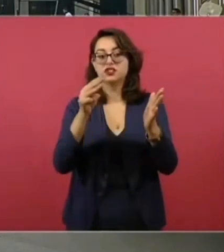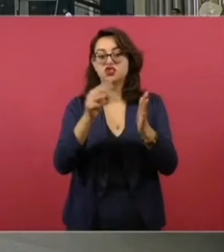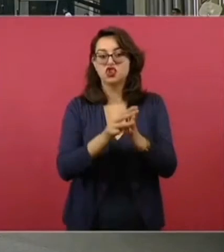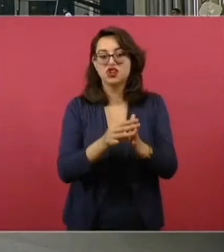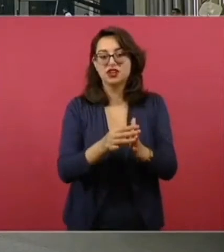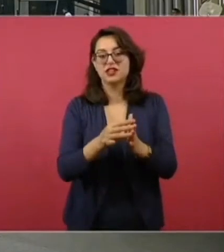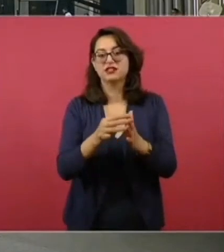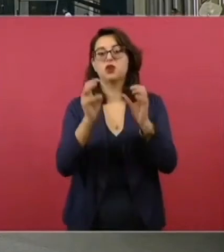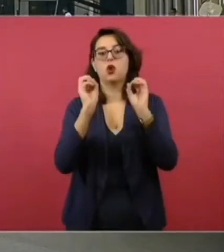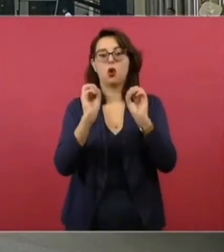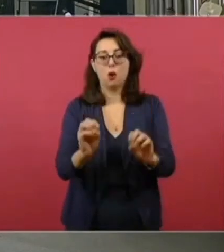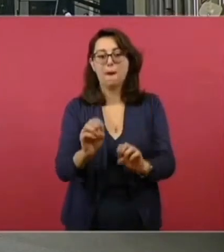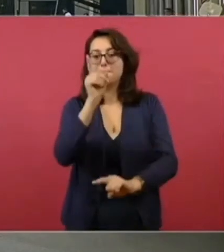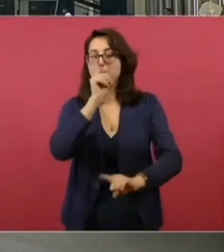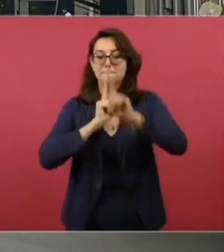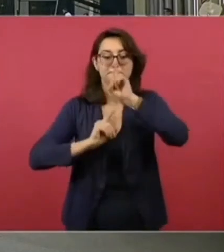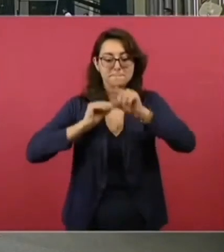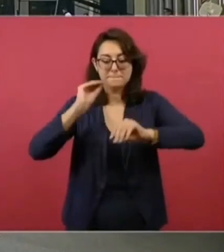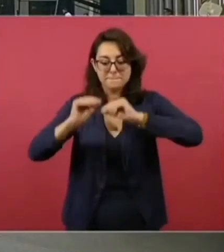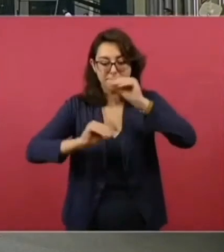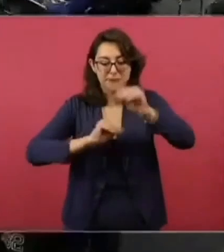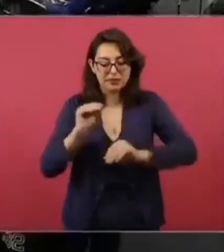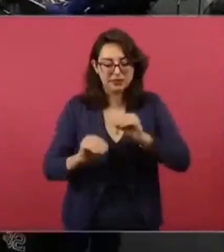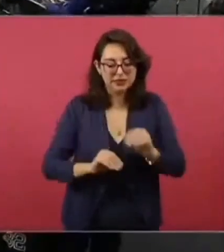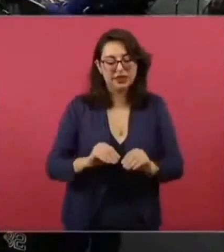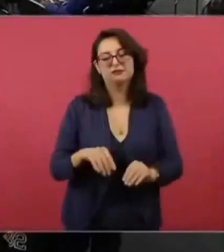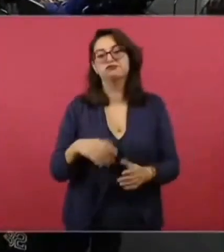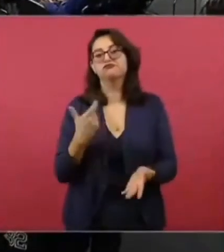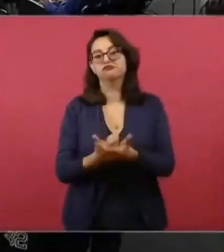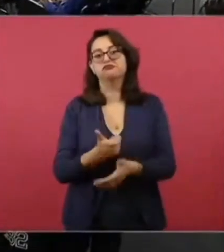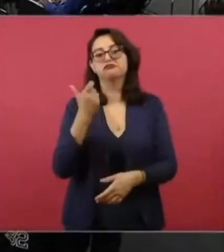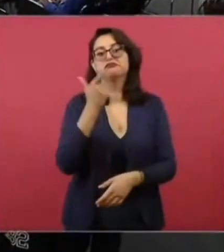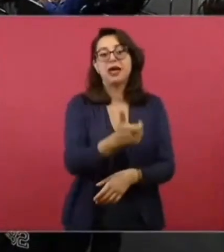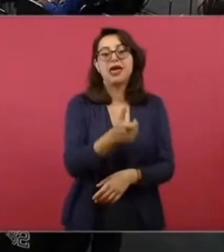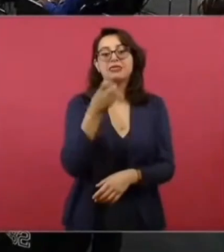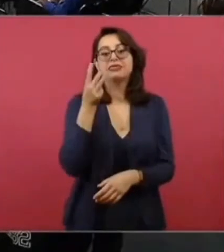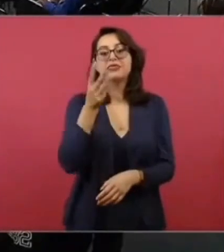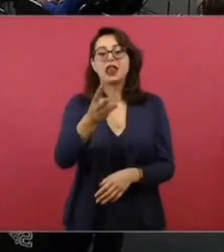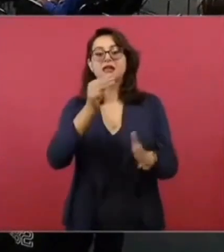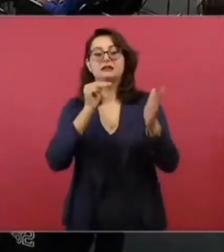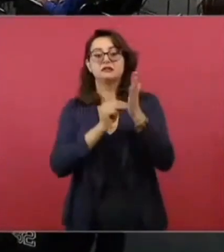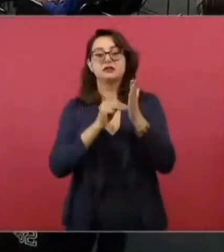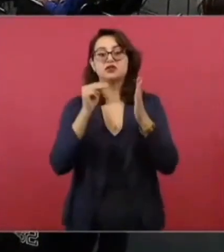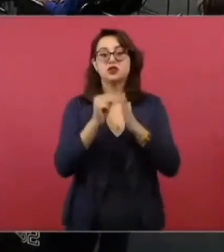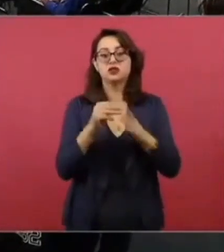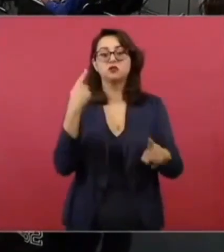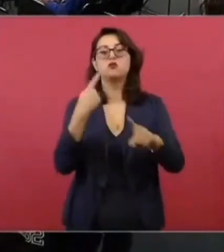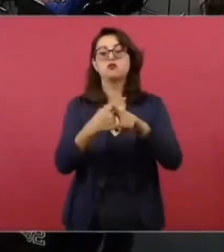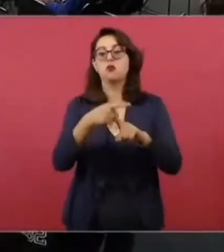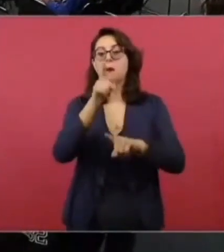cocinada, fabricada, maquinada con todas estas características, hasta 3 millones por cada